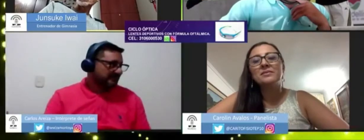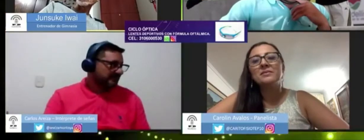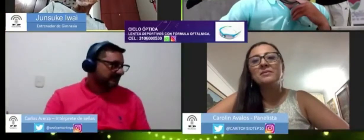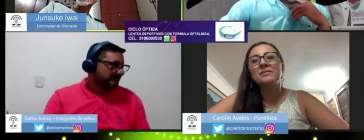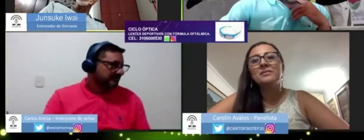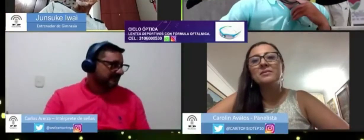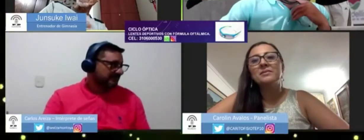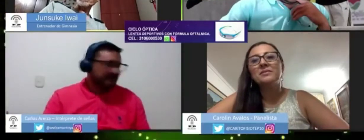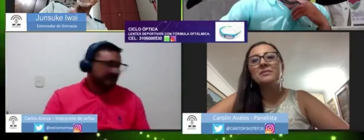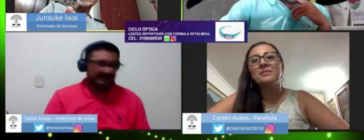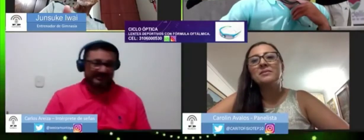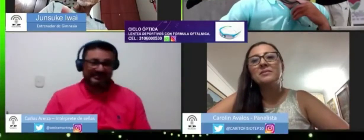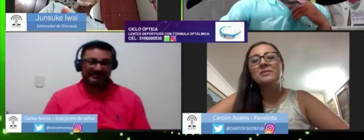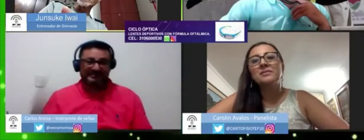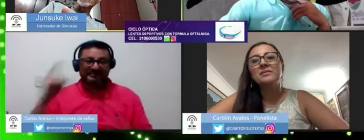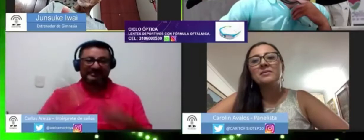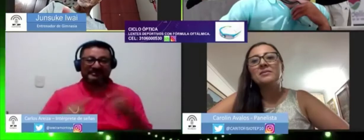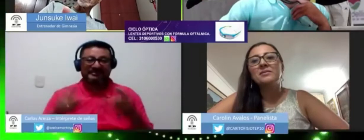entonces no podía medir.